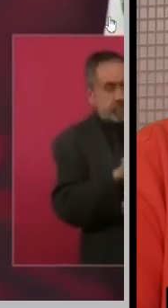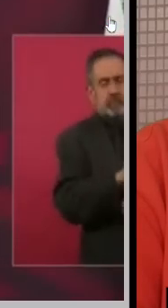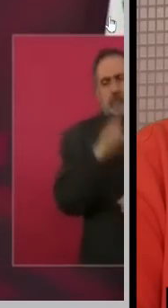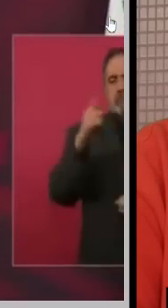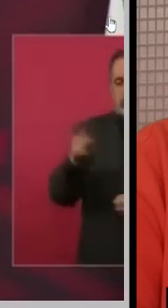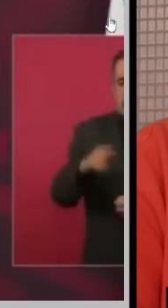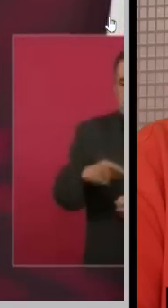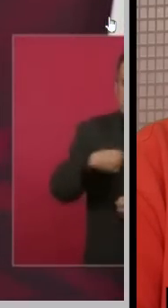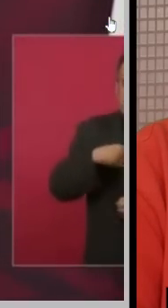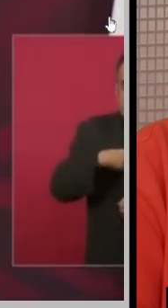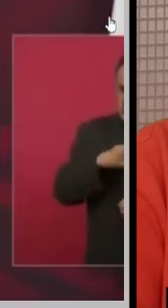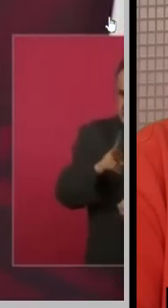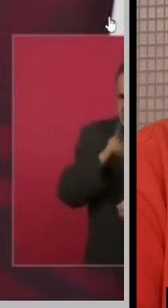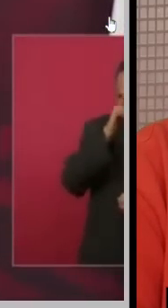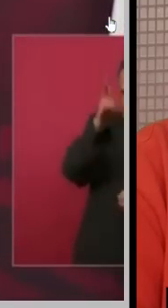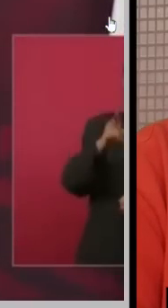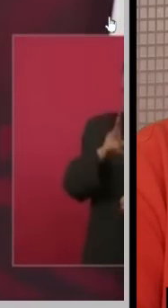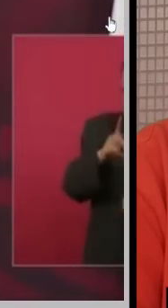venganza